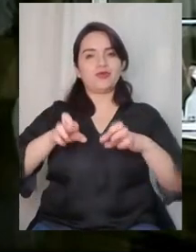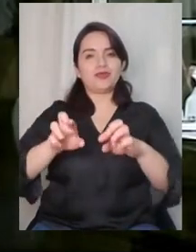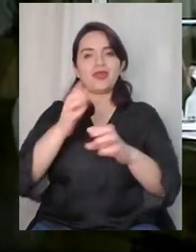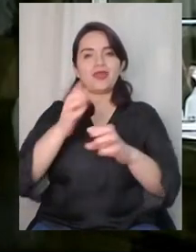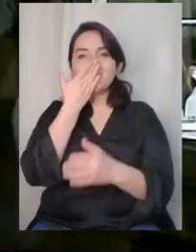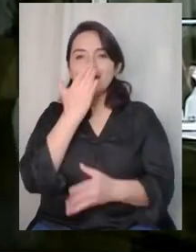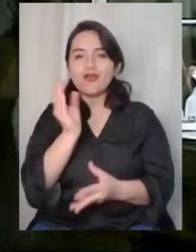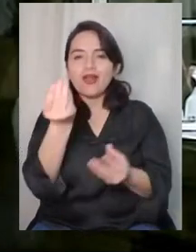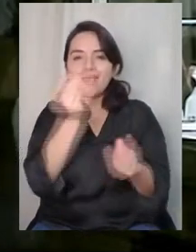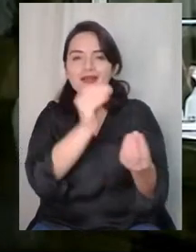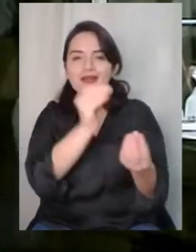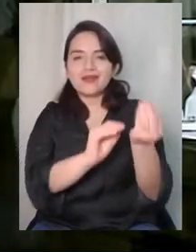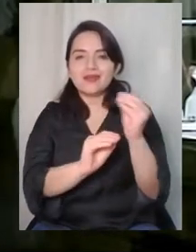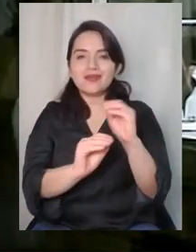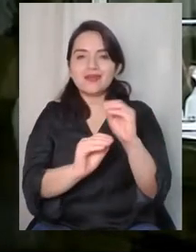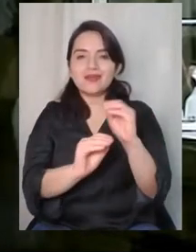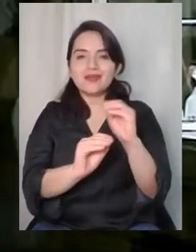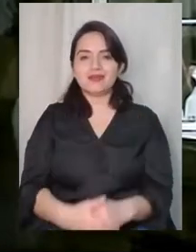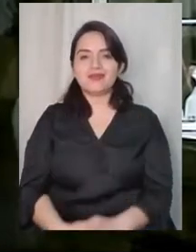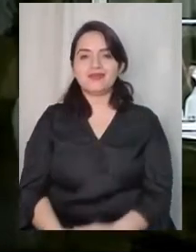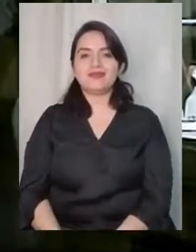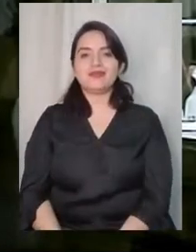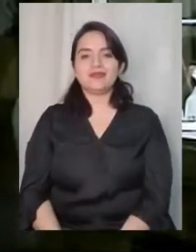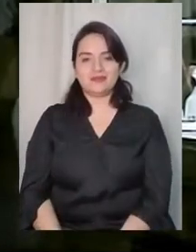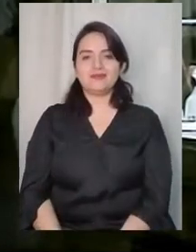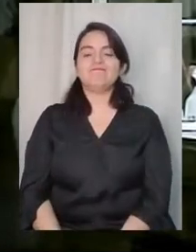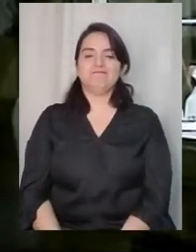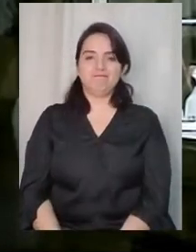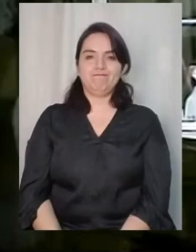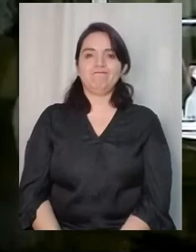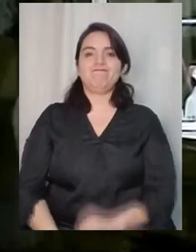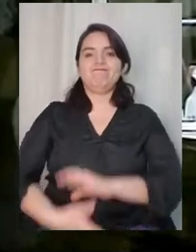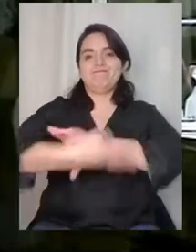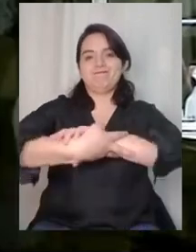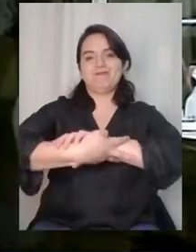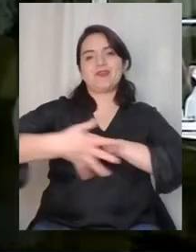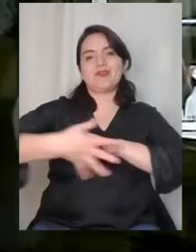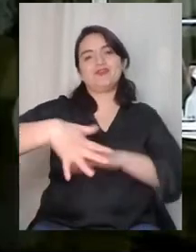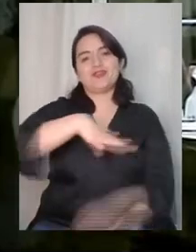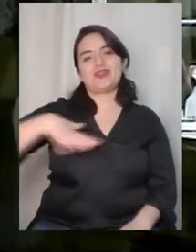el contrato social que nos va a regir por mucho tiempo más,